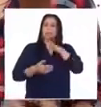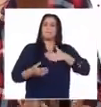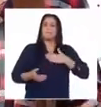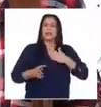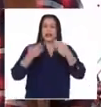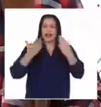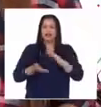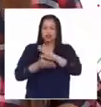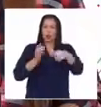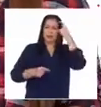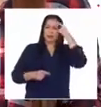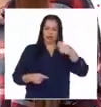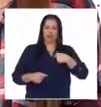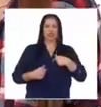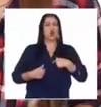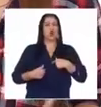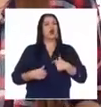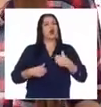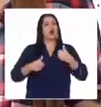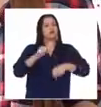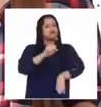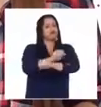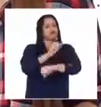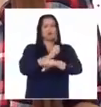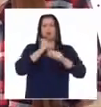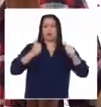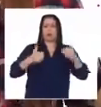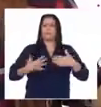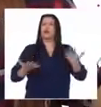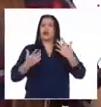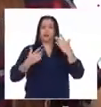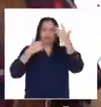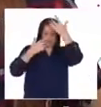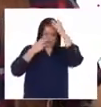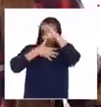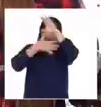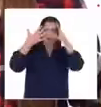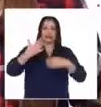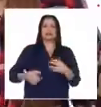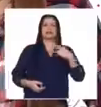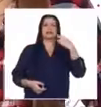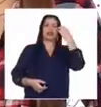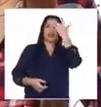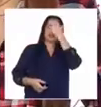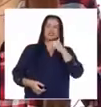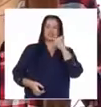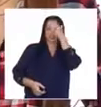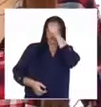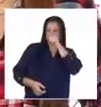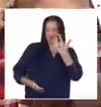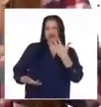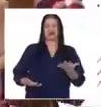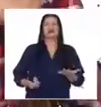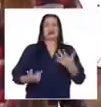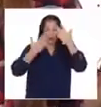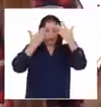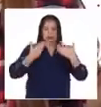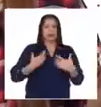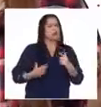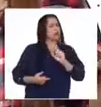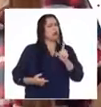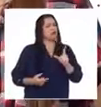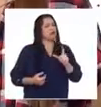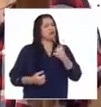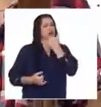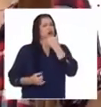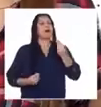bueno jugando fútbol por mis rasgos afrodescendientes, pero se equivocan, ¿no? Porque mi fuerte es la lectura. Me encanta